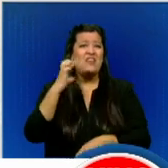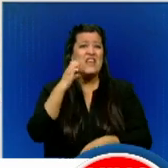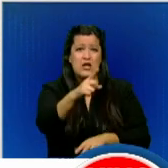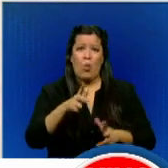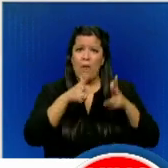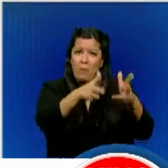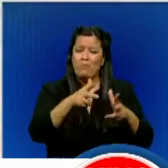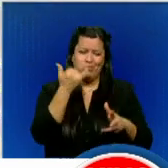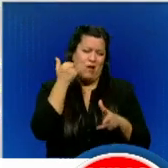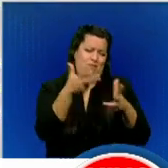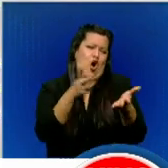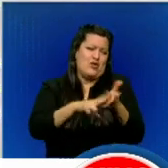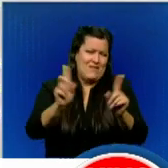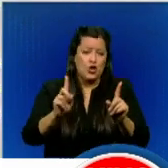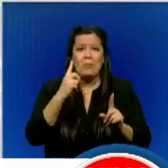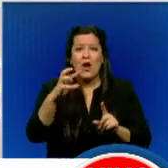repetir